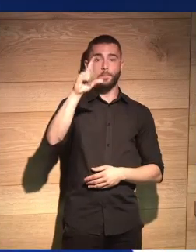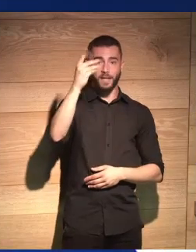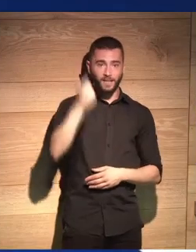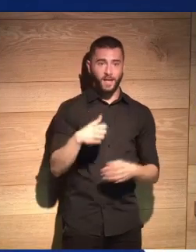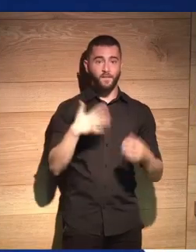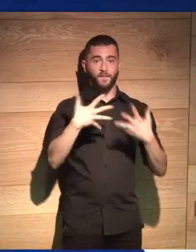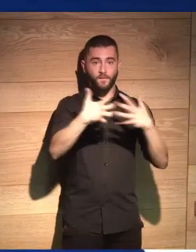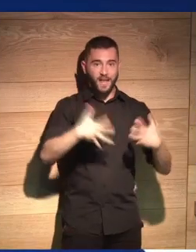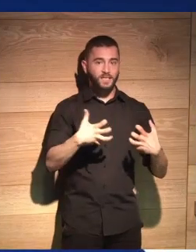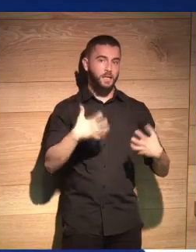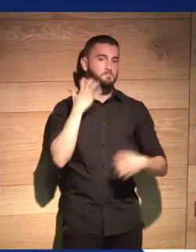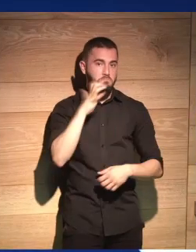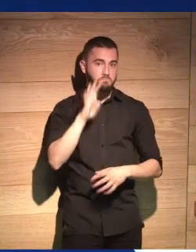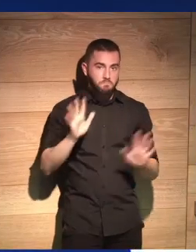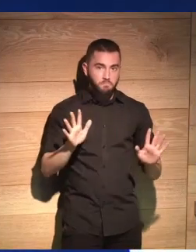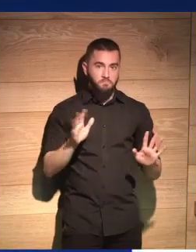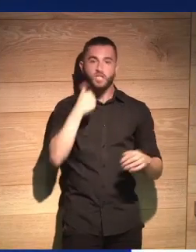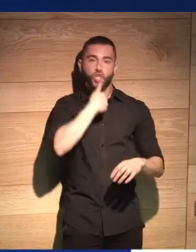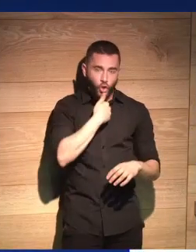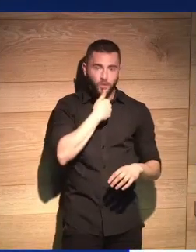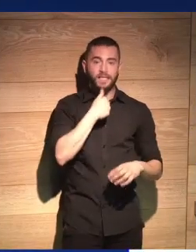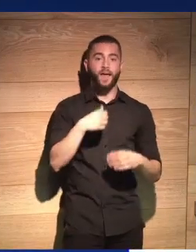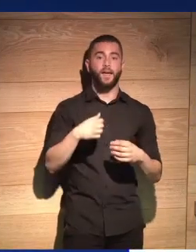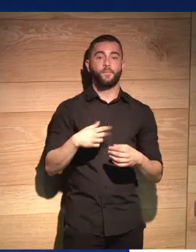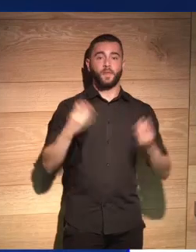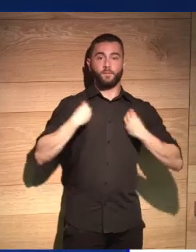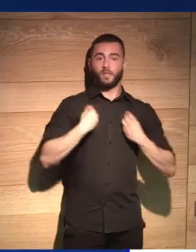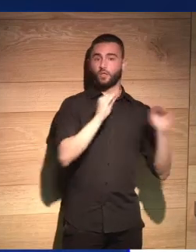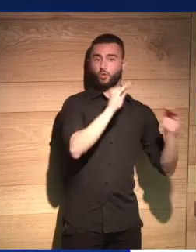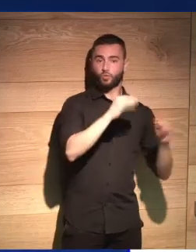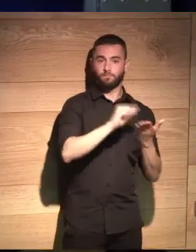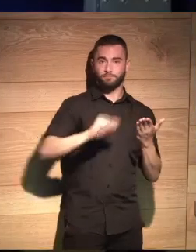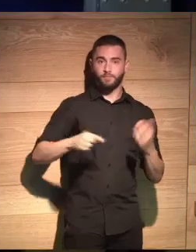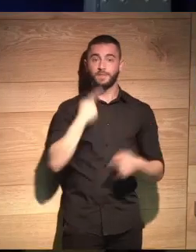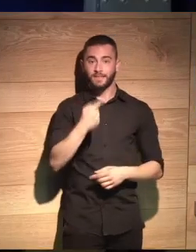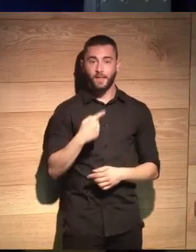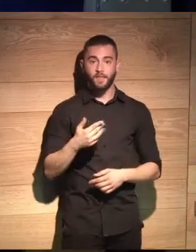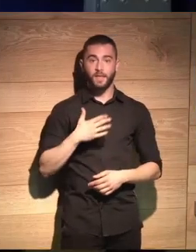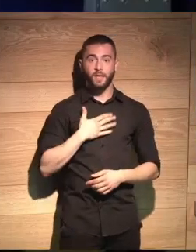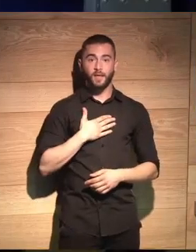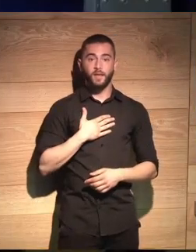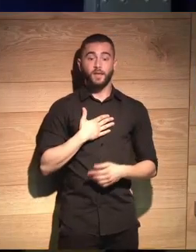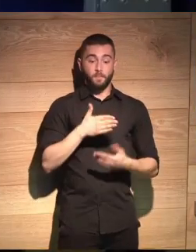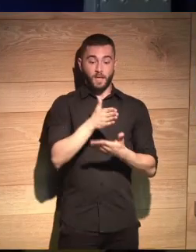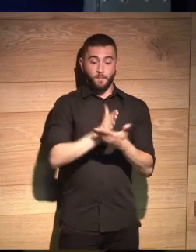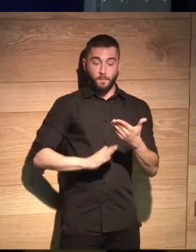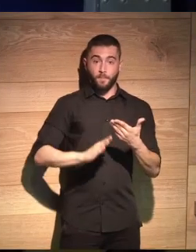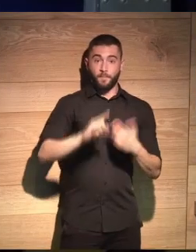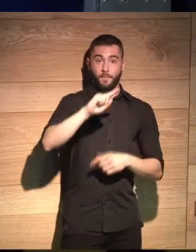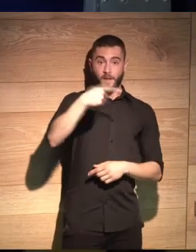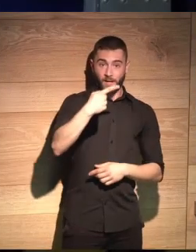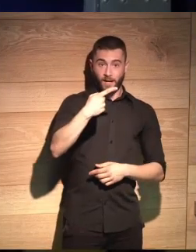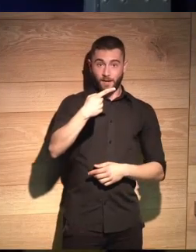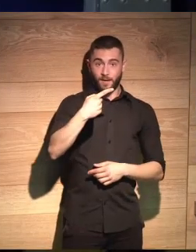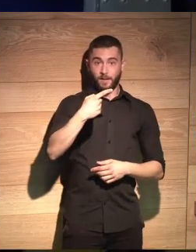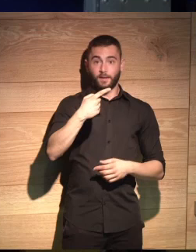principio, cuando la leía en sus diarios. Él dice algo así como, me gusta mucho la primera parte de mi diario, ese diario de